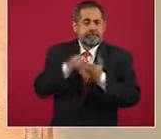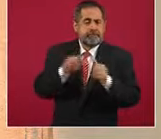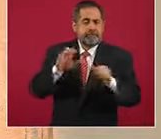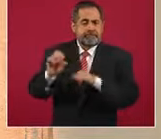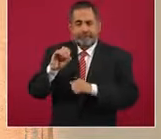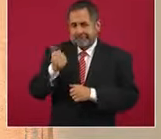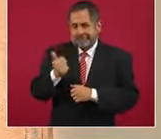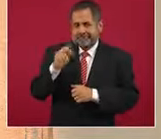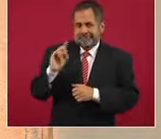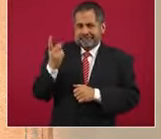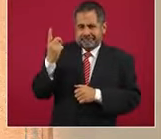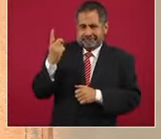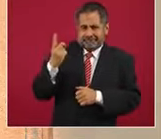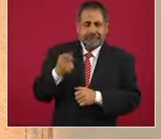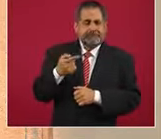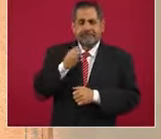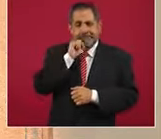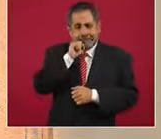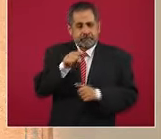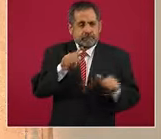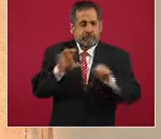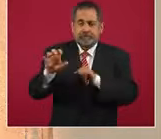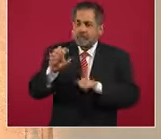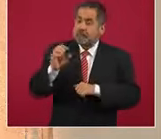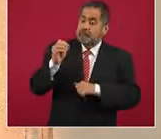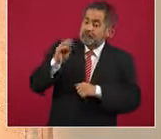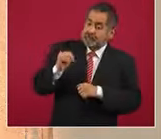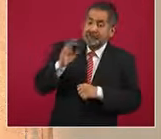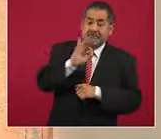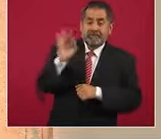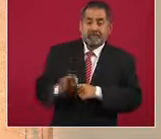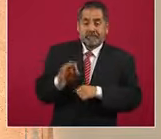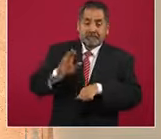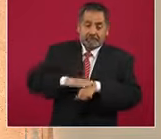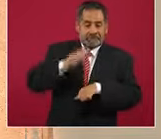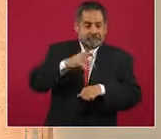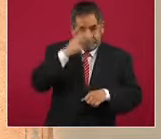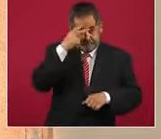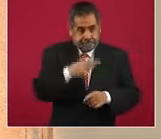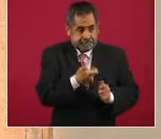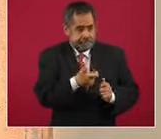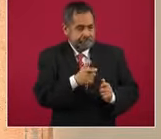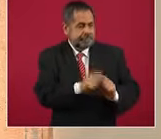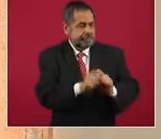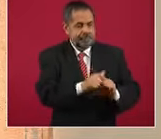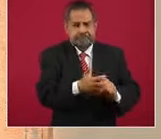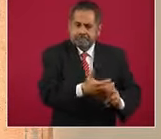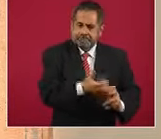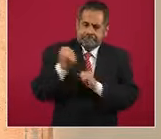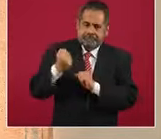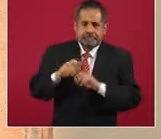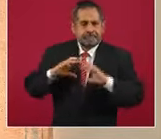18.697.006 dólares, y un 609% más de moneda nacional asegurada, son